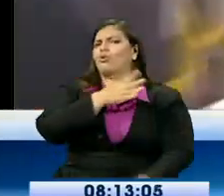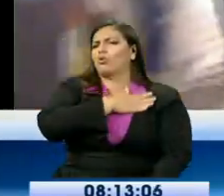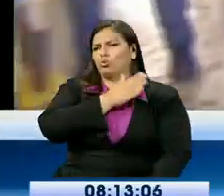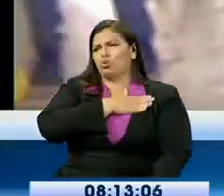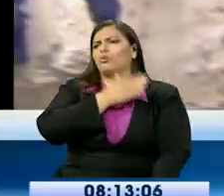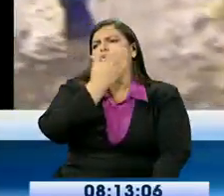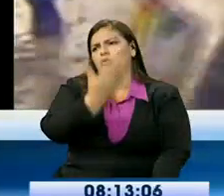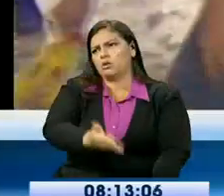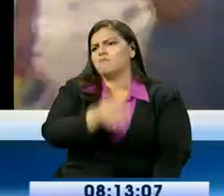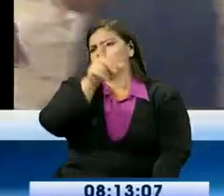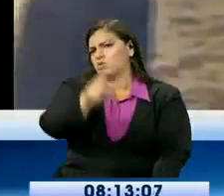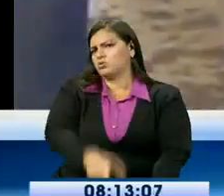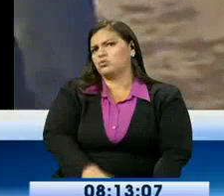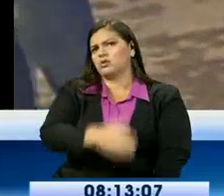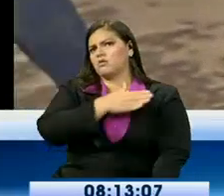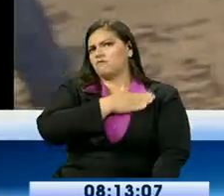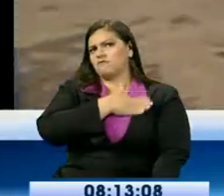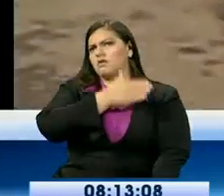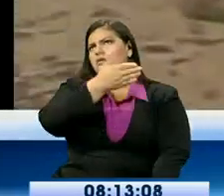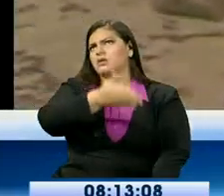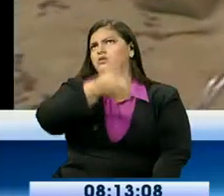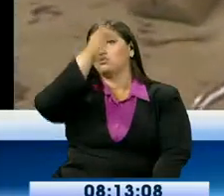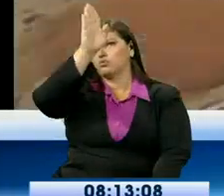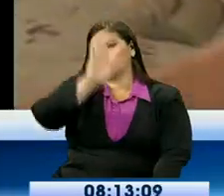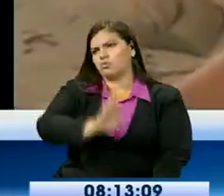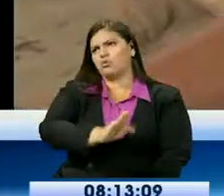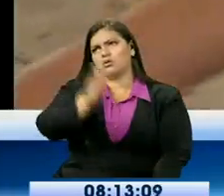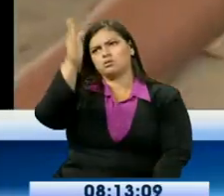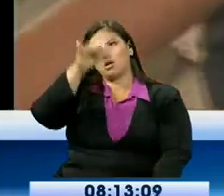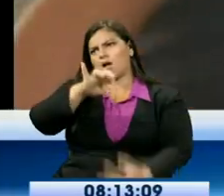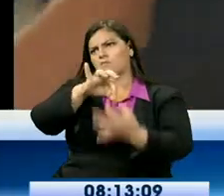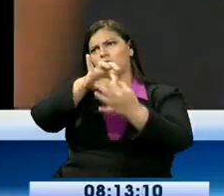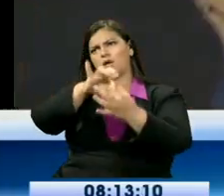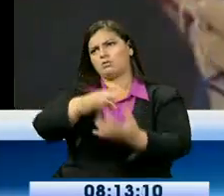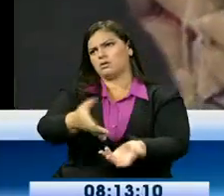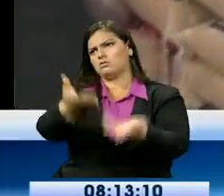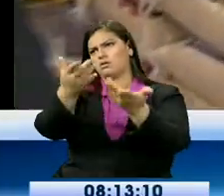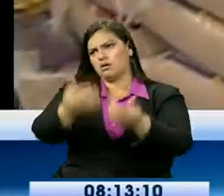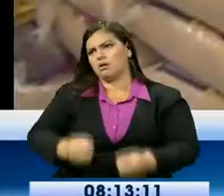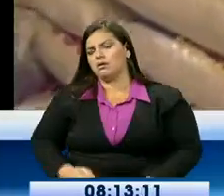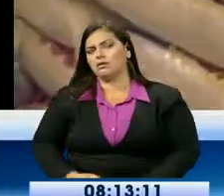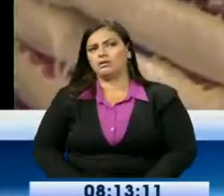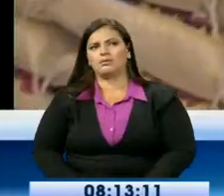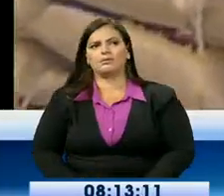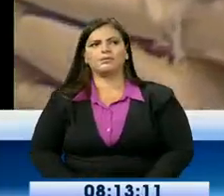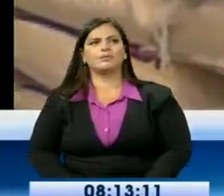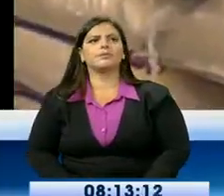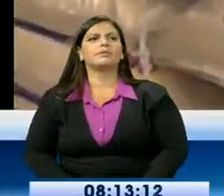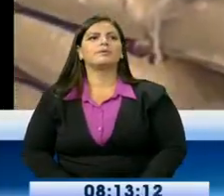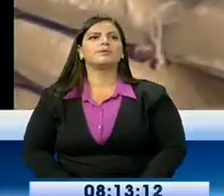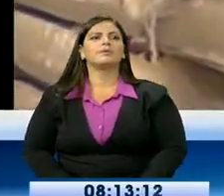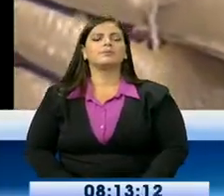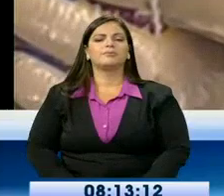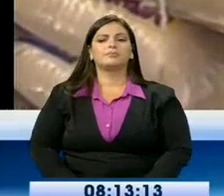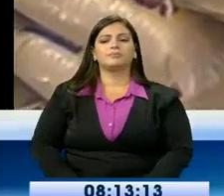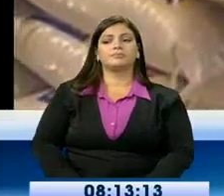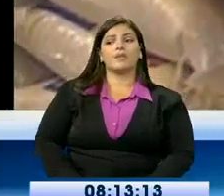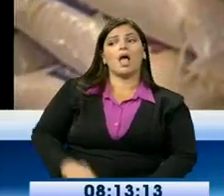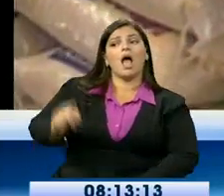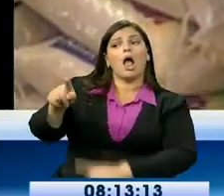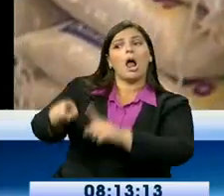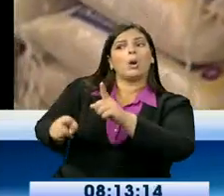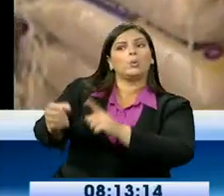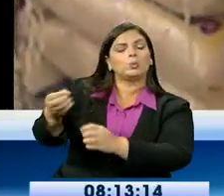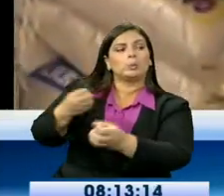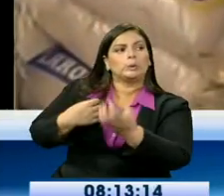justo, él cree en Dios y nunca nos va a dar arroz de plástico. ¿Qué le ha dicho la vecina? Que sí hay bastante aquí, en esta parte de aquí, que hay